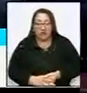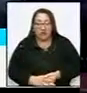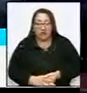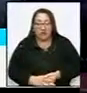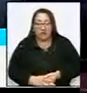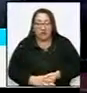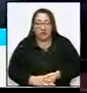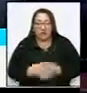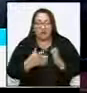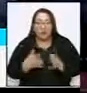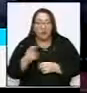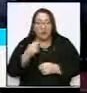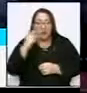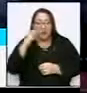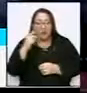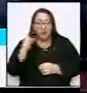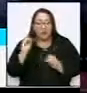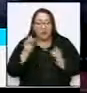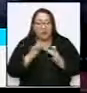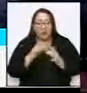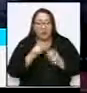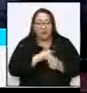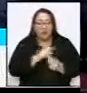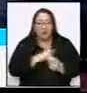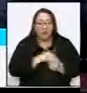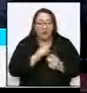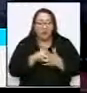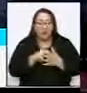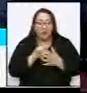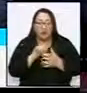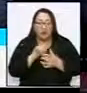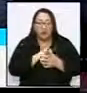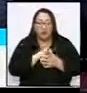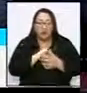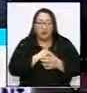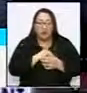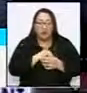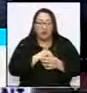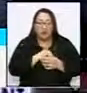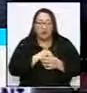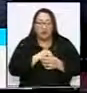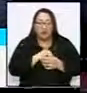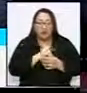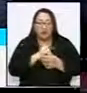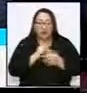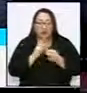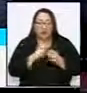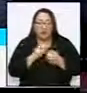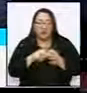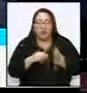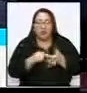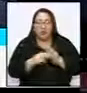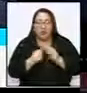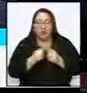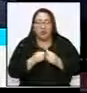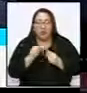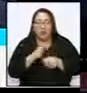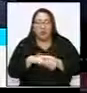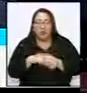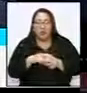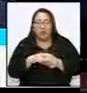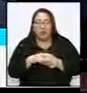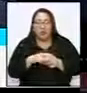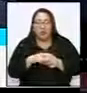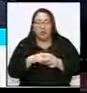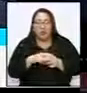planteando una política de Estado vinculada al fortalecimiento institucional, democrático por supuesto, y